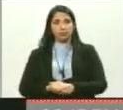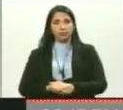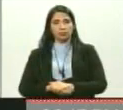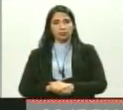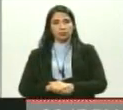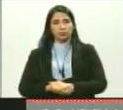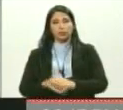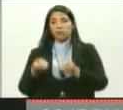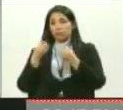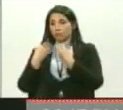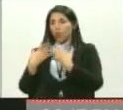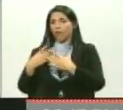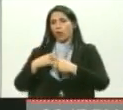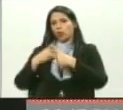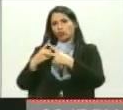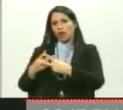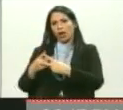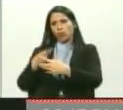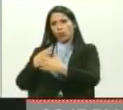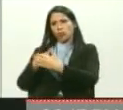con la buena voluntad de ese pueblo.